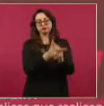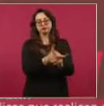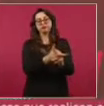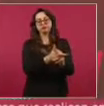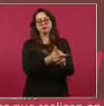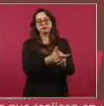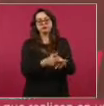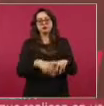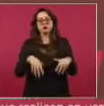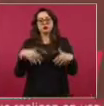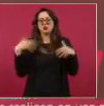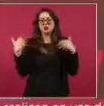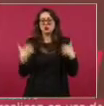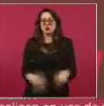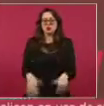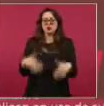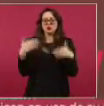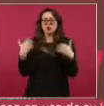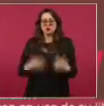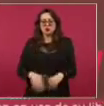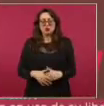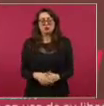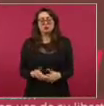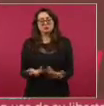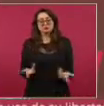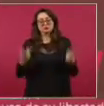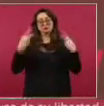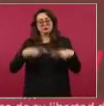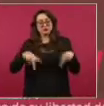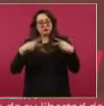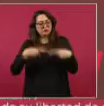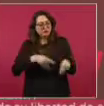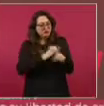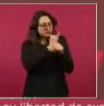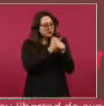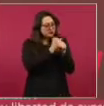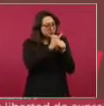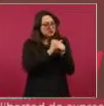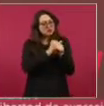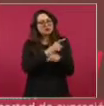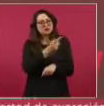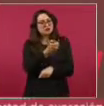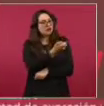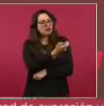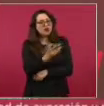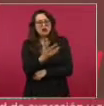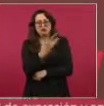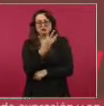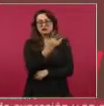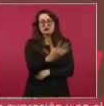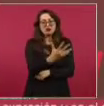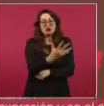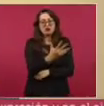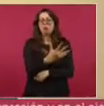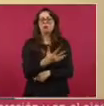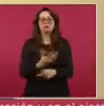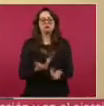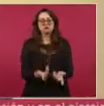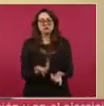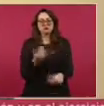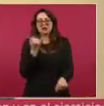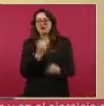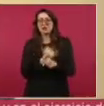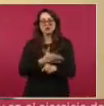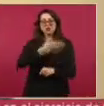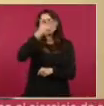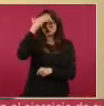los historiadores contemporáneos coinciden en que eran inocentes de los delitos